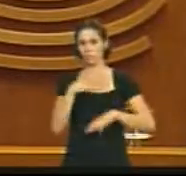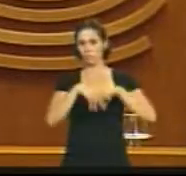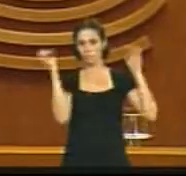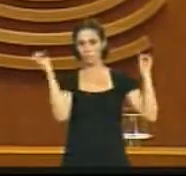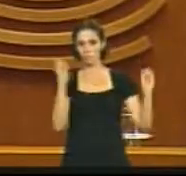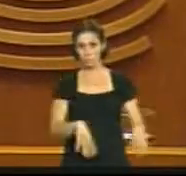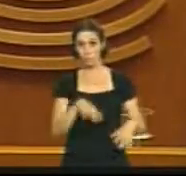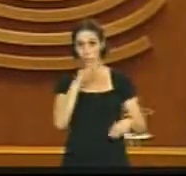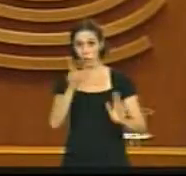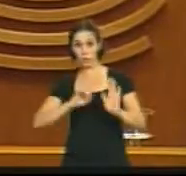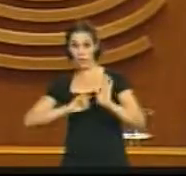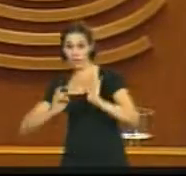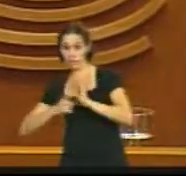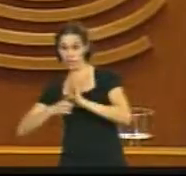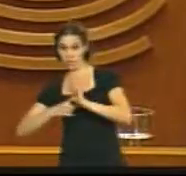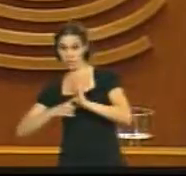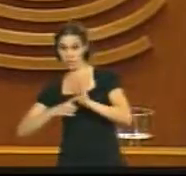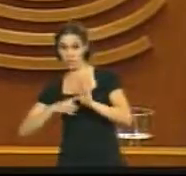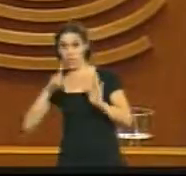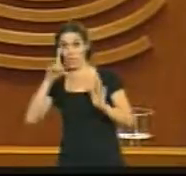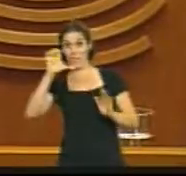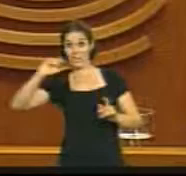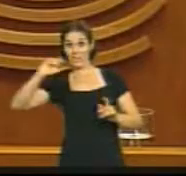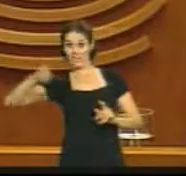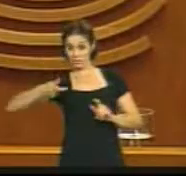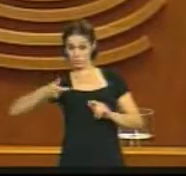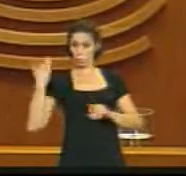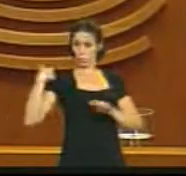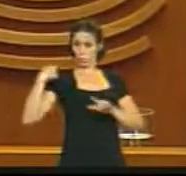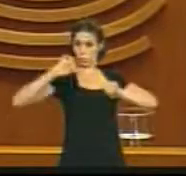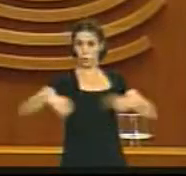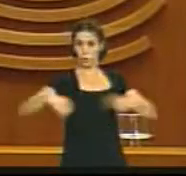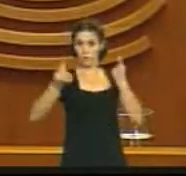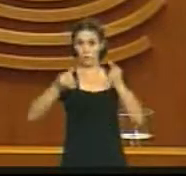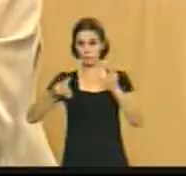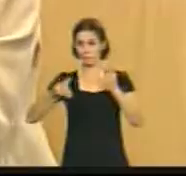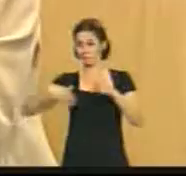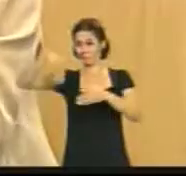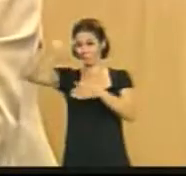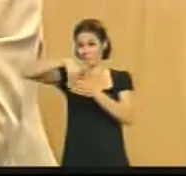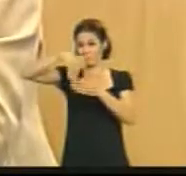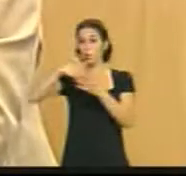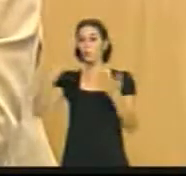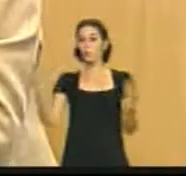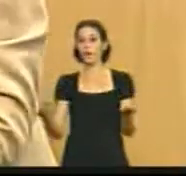Porque la ley que pactamos tenía como base la calidad y la equidad.